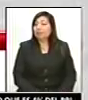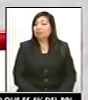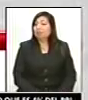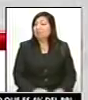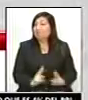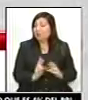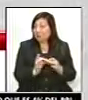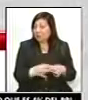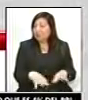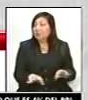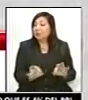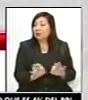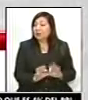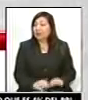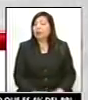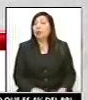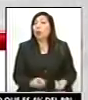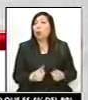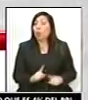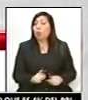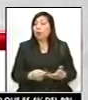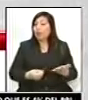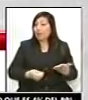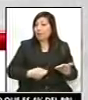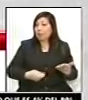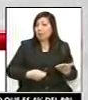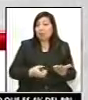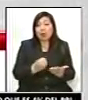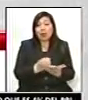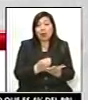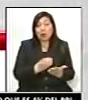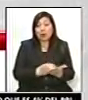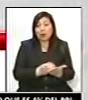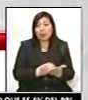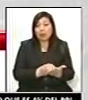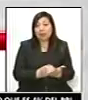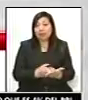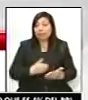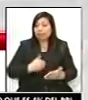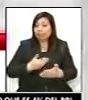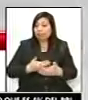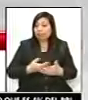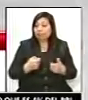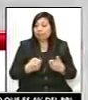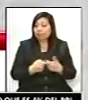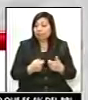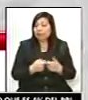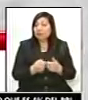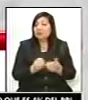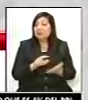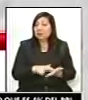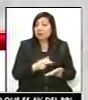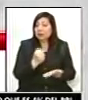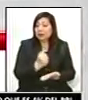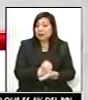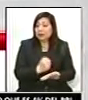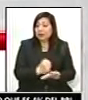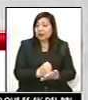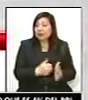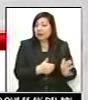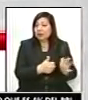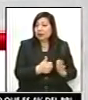Resulta importante precisar que cuando se firme el contrato de concesión definitiva de generación de energía, se aprobó un presupuesto